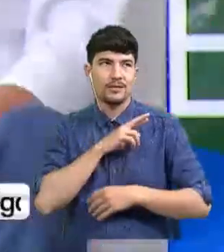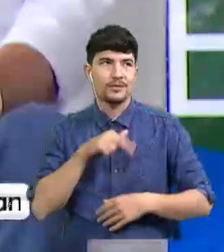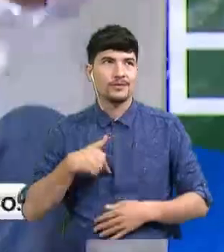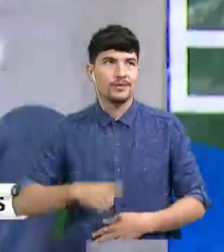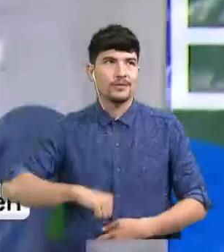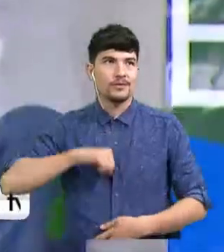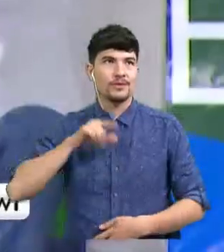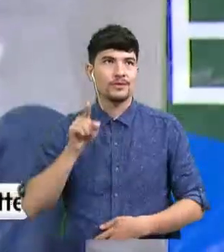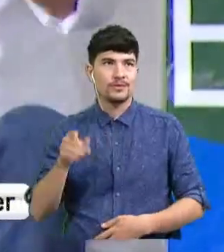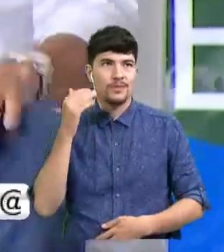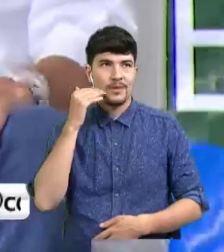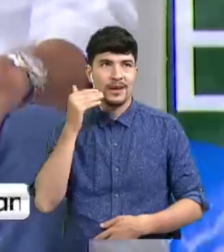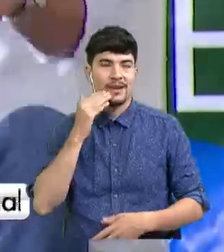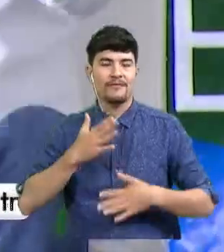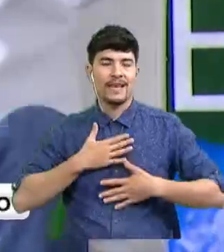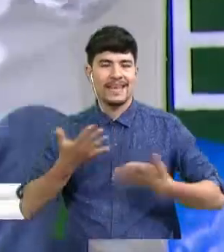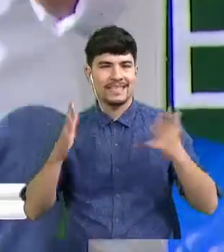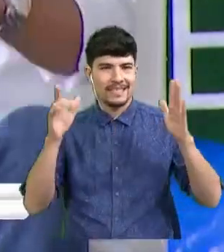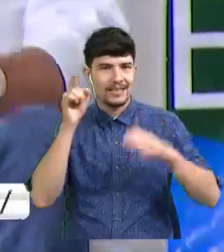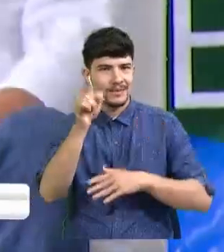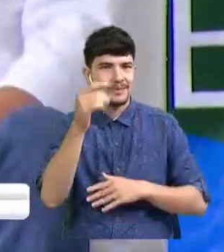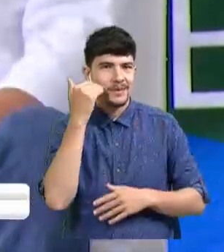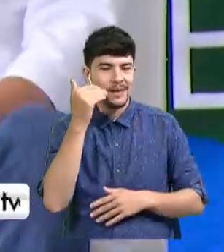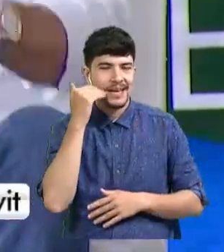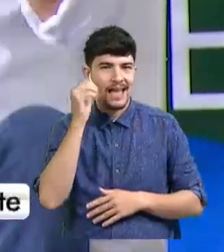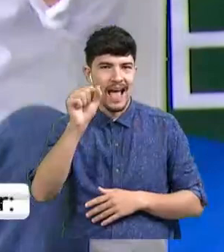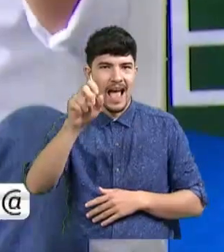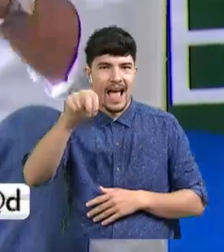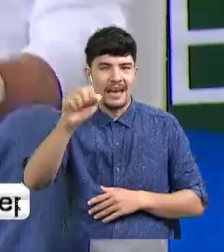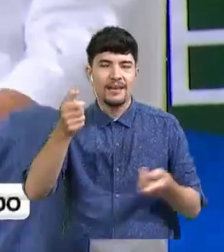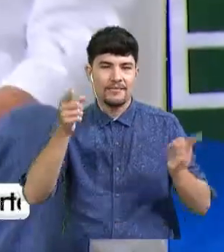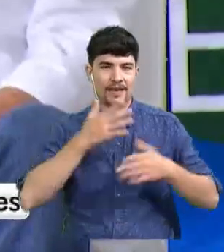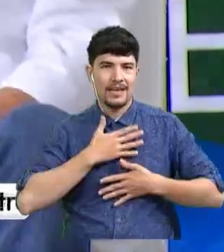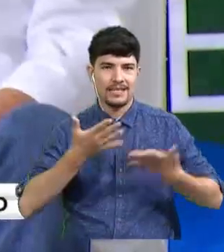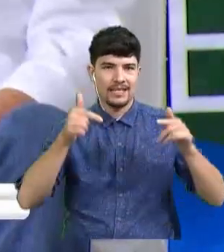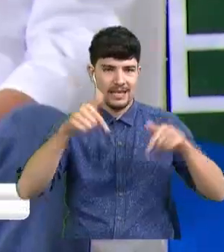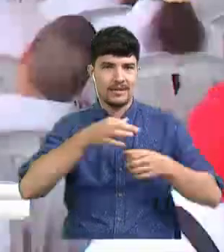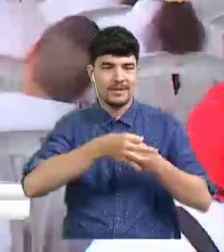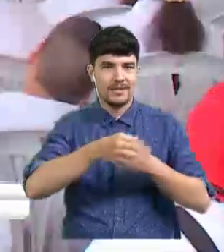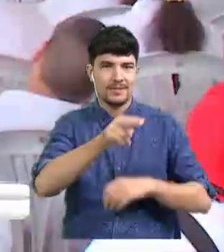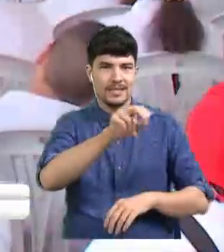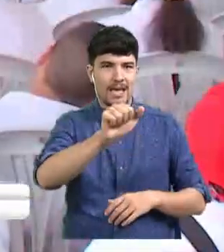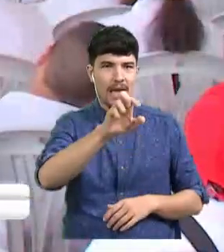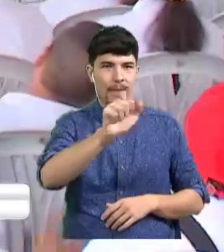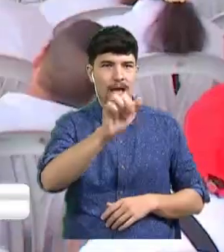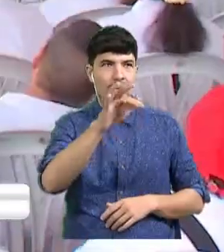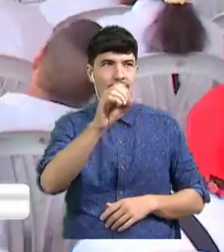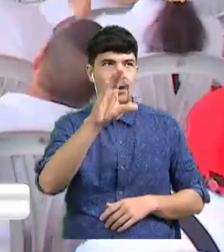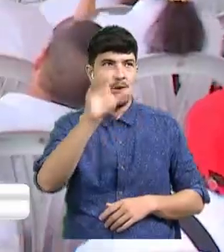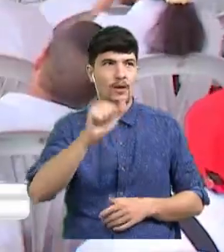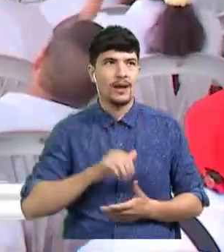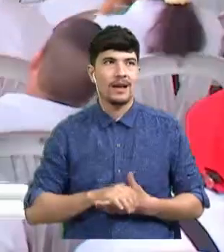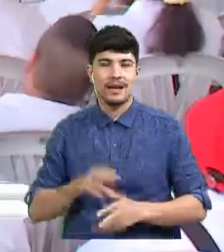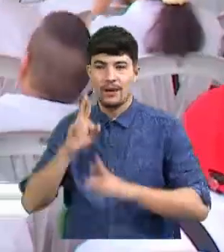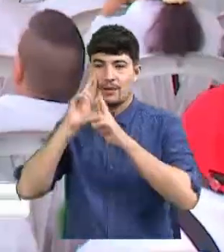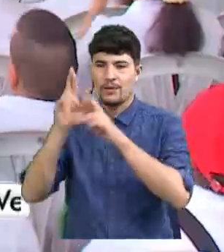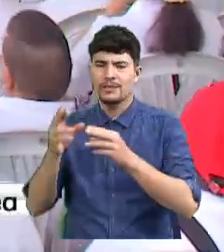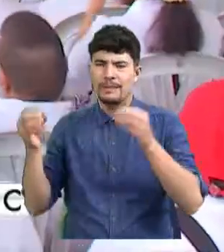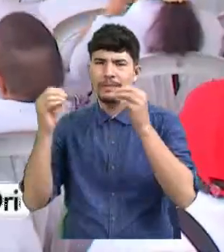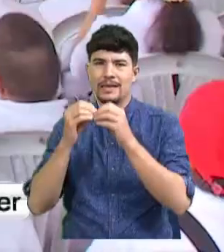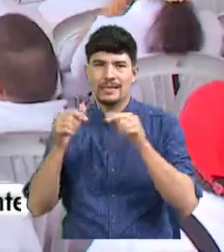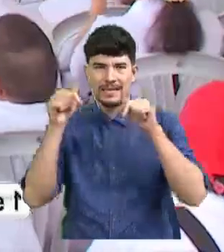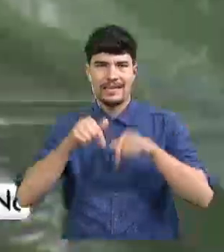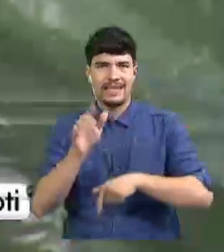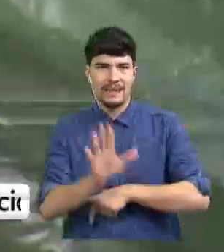de Ana Cristina. Felicitaciones, Ana Cristina. Felicitaciones a Zapatoca. Qué bueno por Santander. Bueno, pues reconocimientos y más reconocimientos